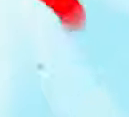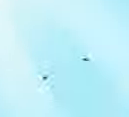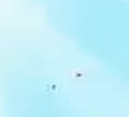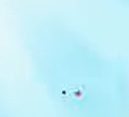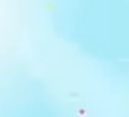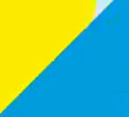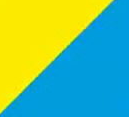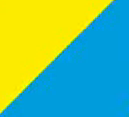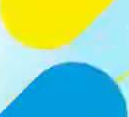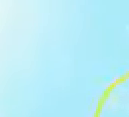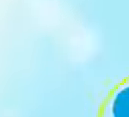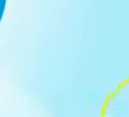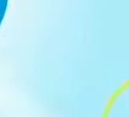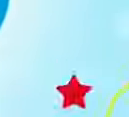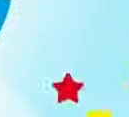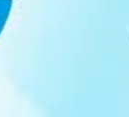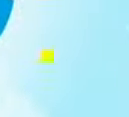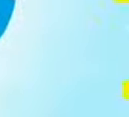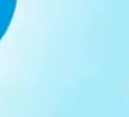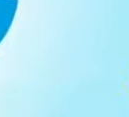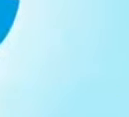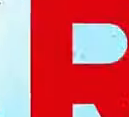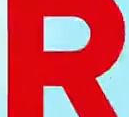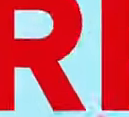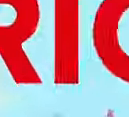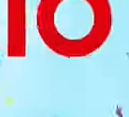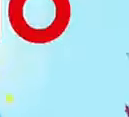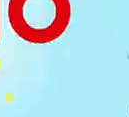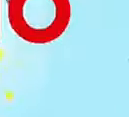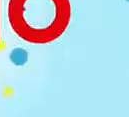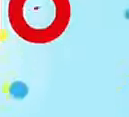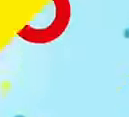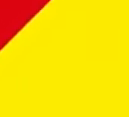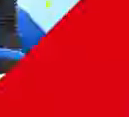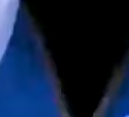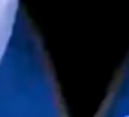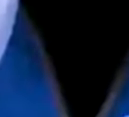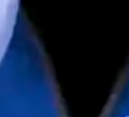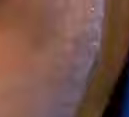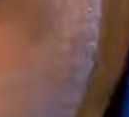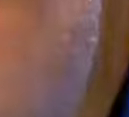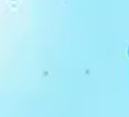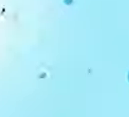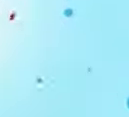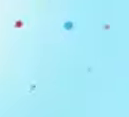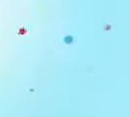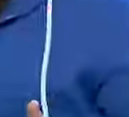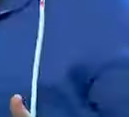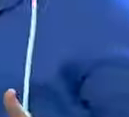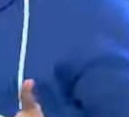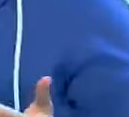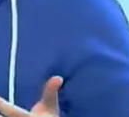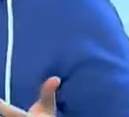Desde el lunes 20 de julio, El asombroso mundo de George, en doble horario. Más momentos de entretenimiento, diversión